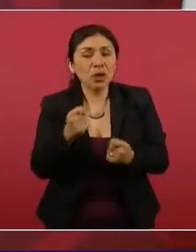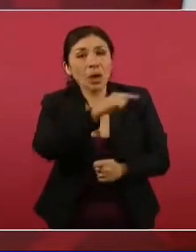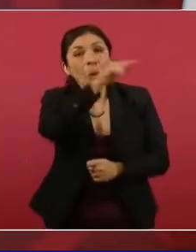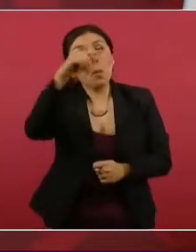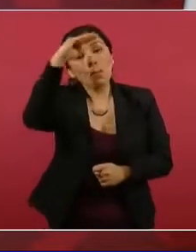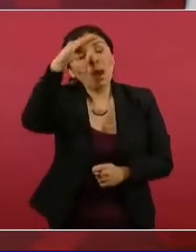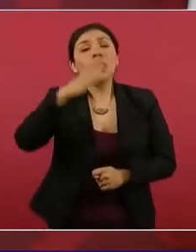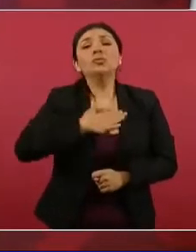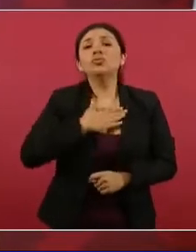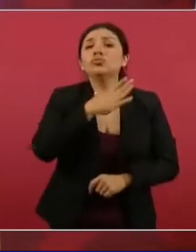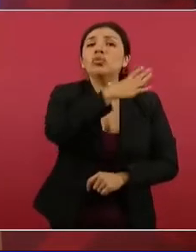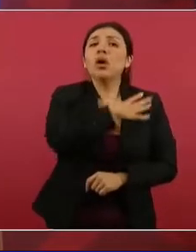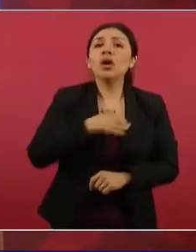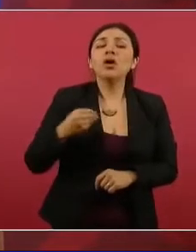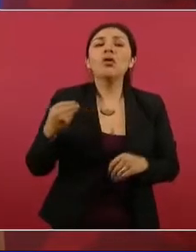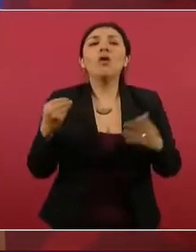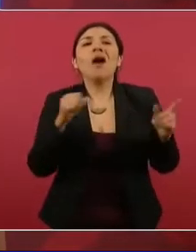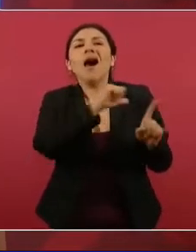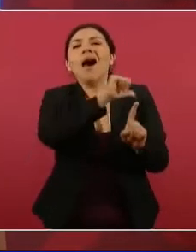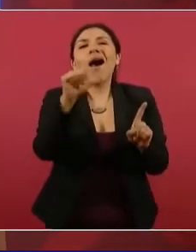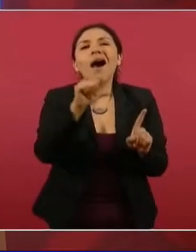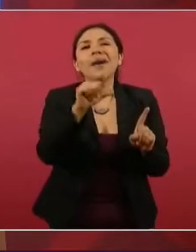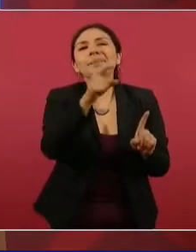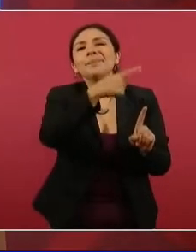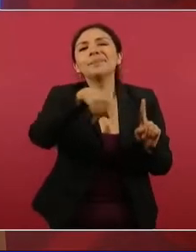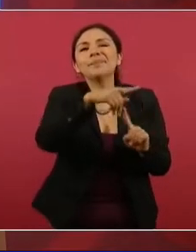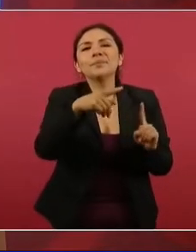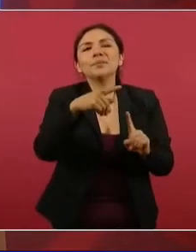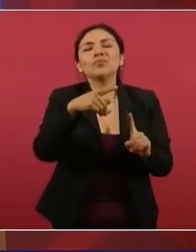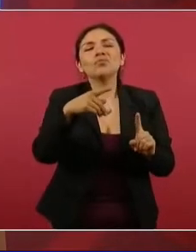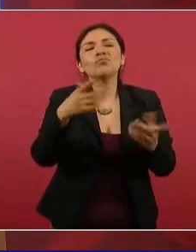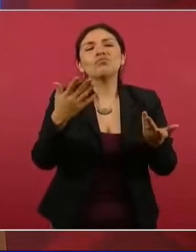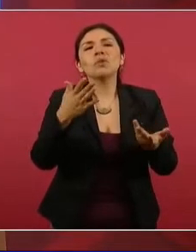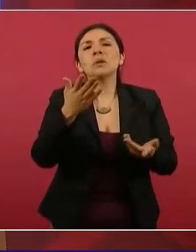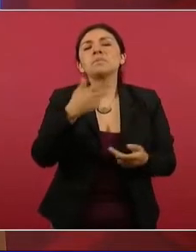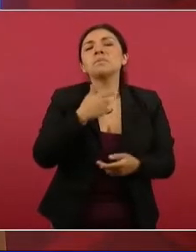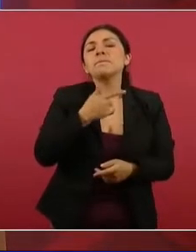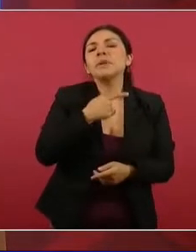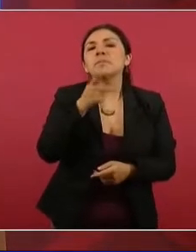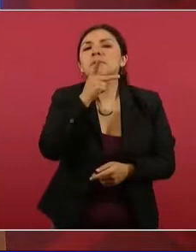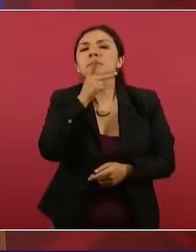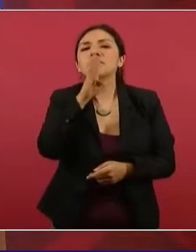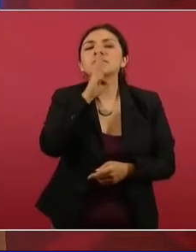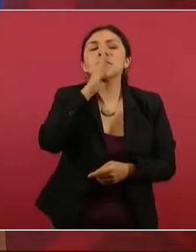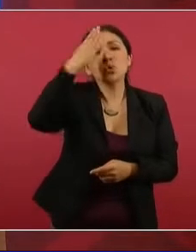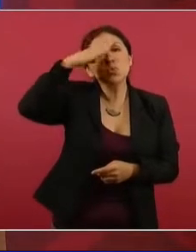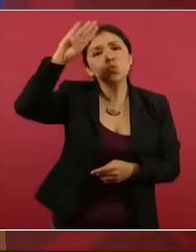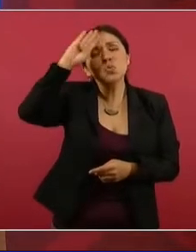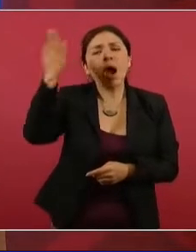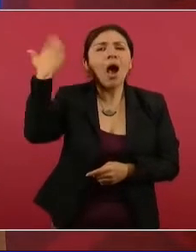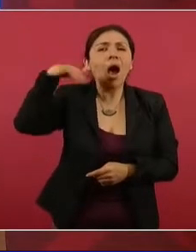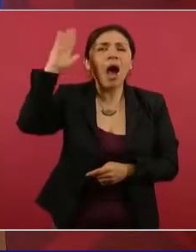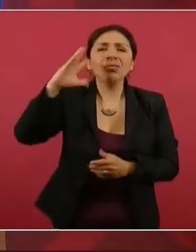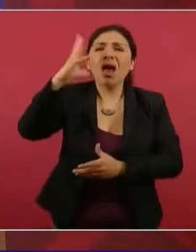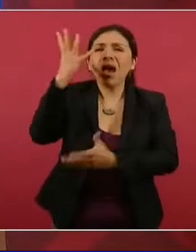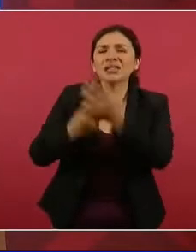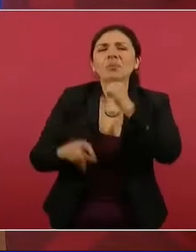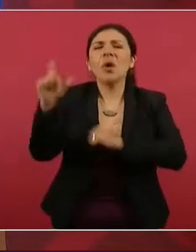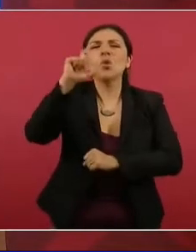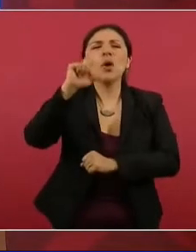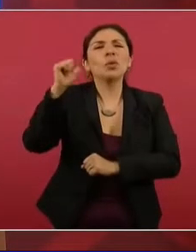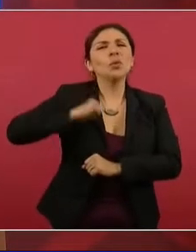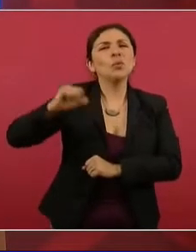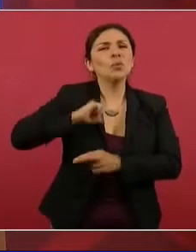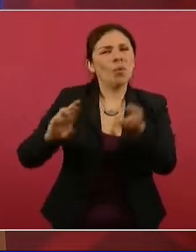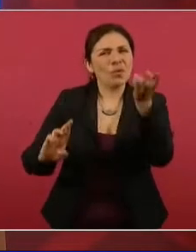hijos de cubanos que salieron cuando la